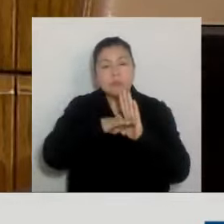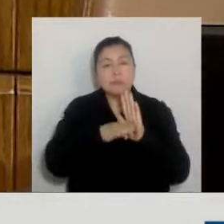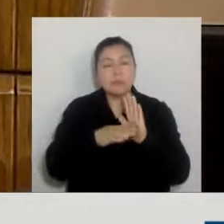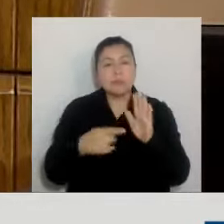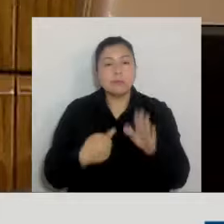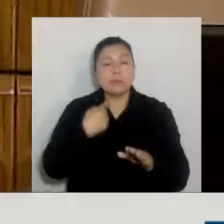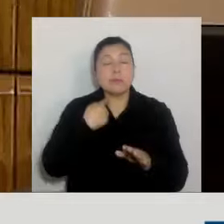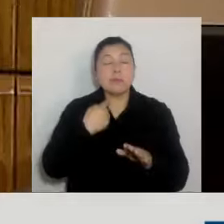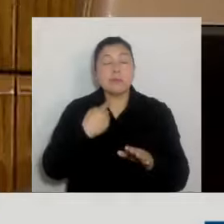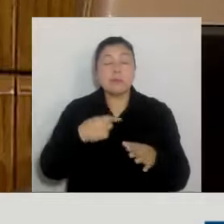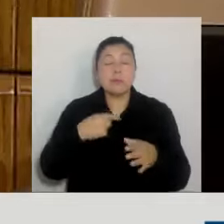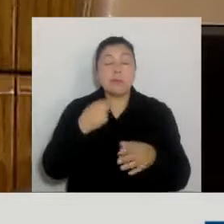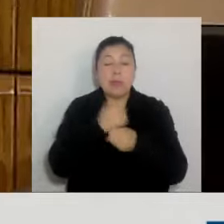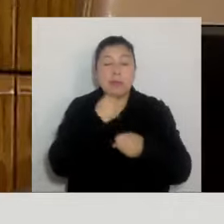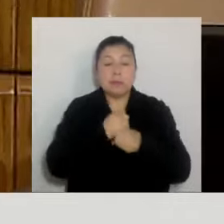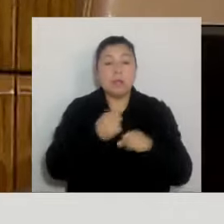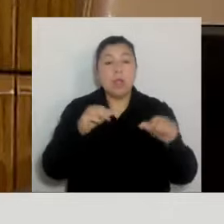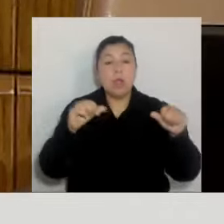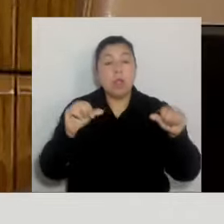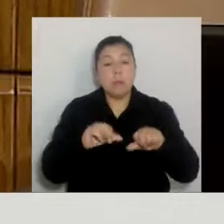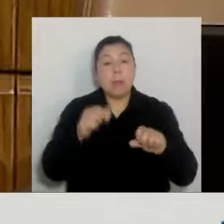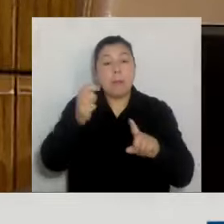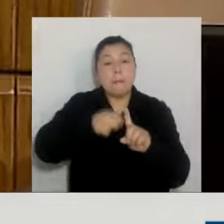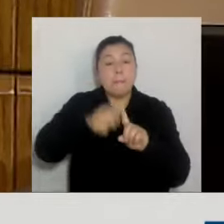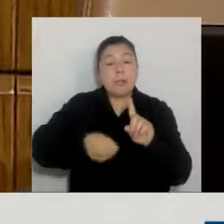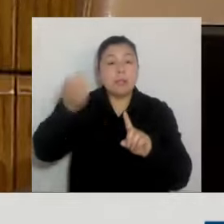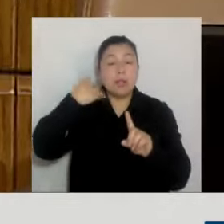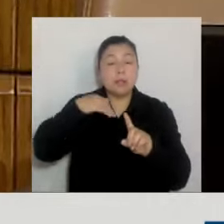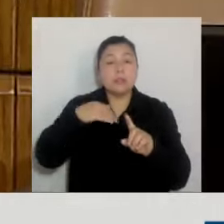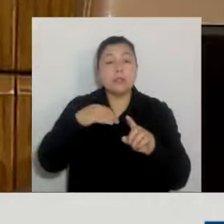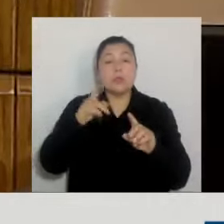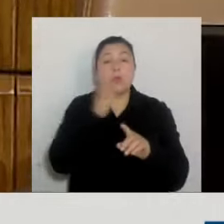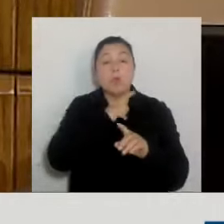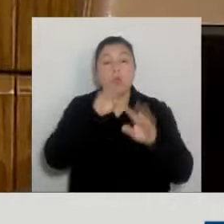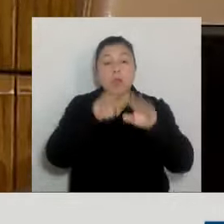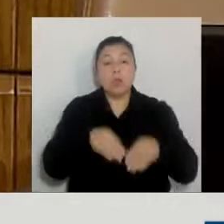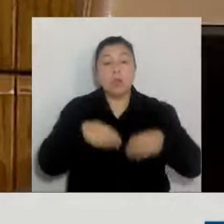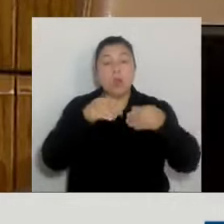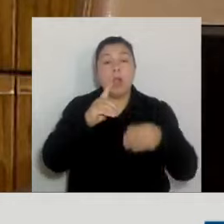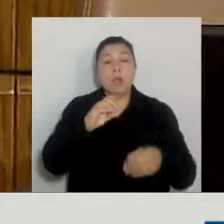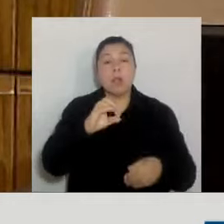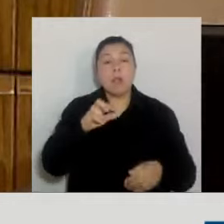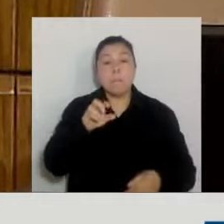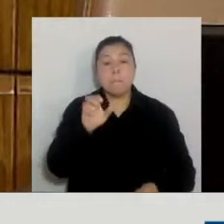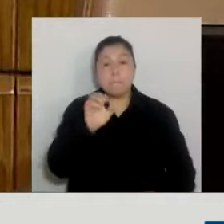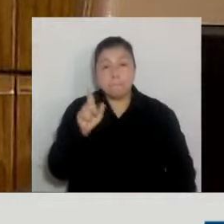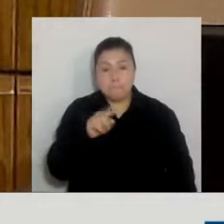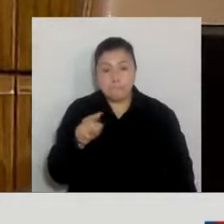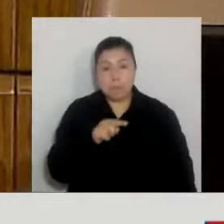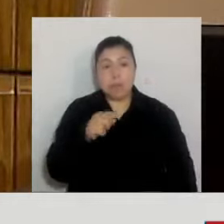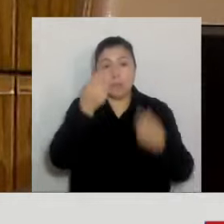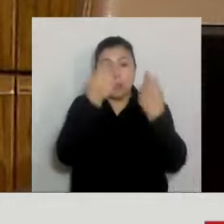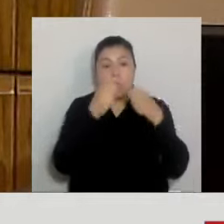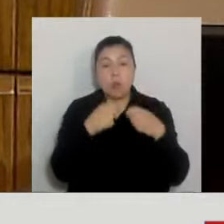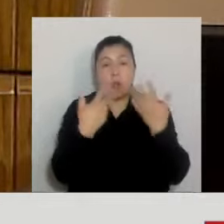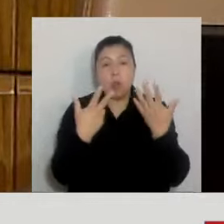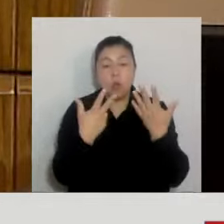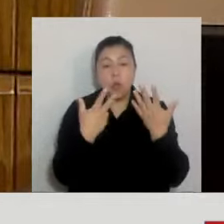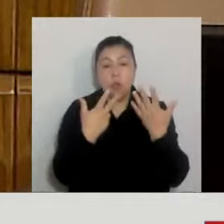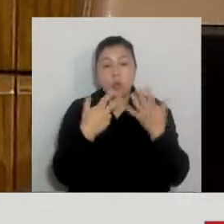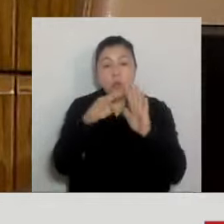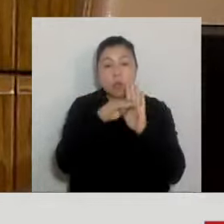desempeño hace unos meses atrás se conoció el último informe de la dipres en donde se evaluaron ocho ocho programas